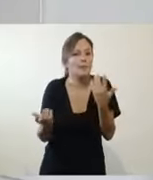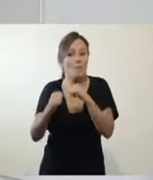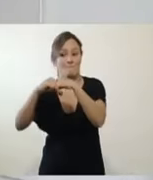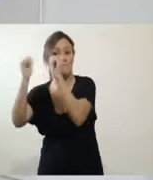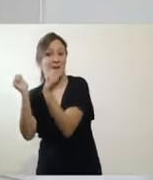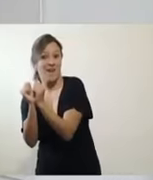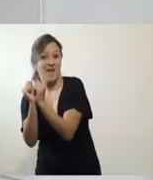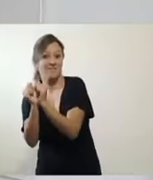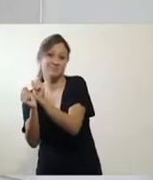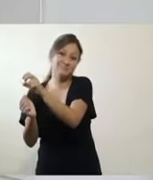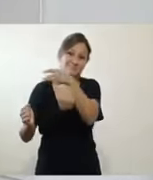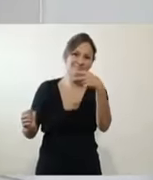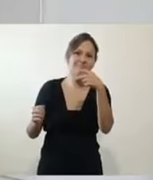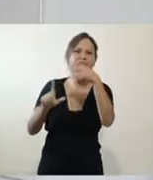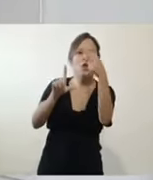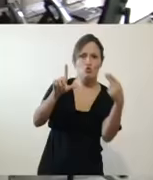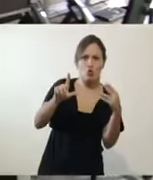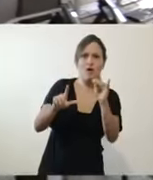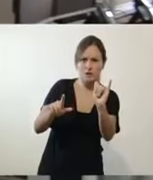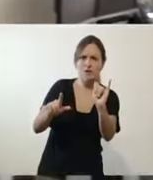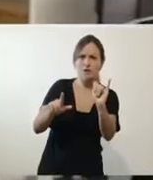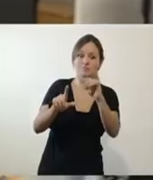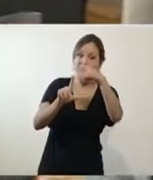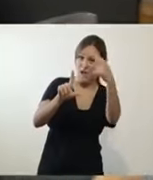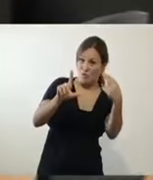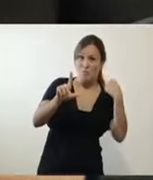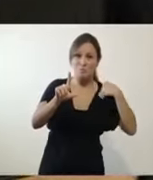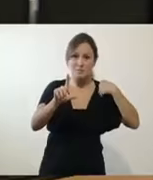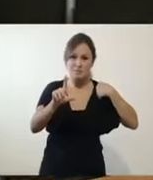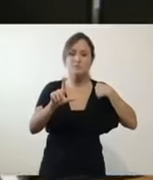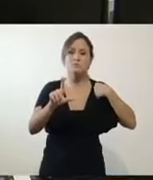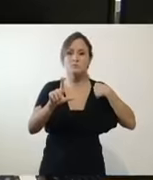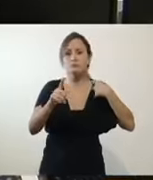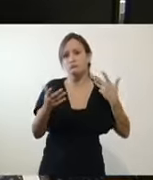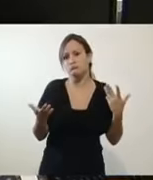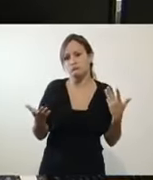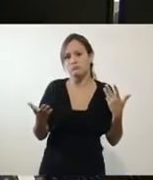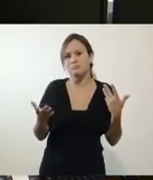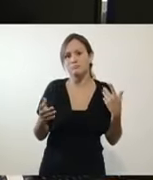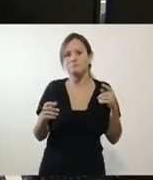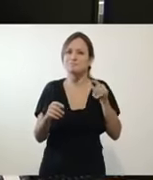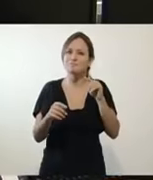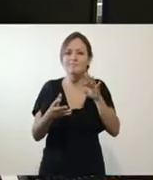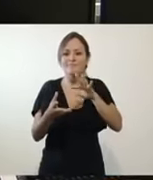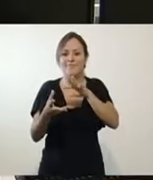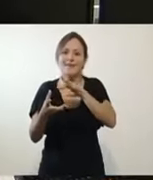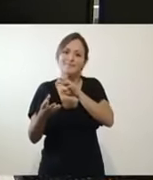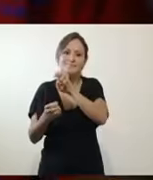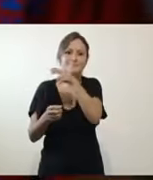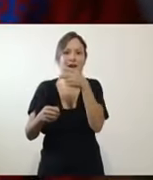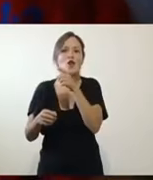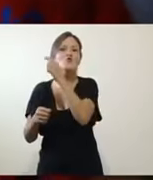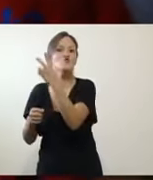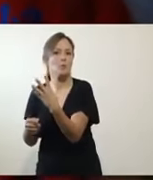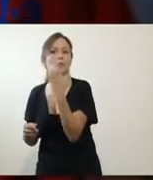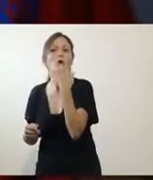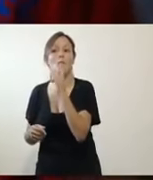viene representada mediante un icono. Y ese icono tiene una asignación en números. Por ejemplo, 11